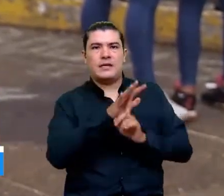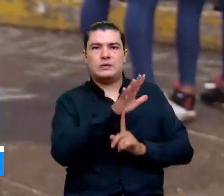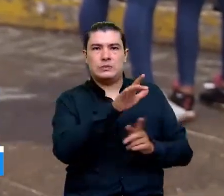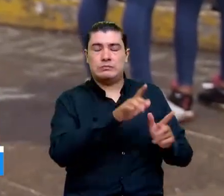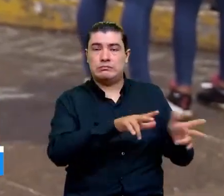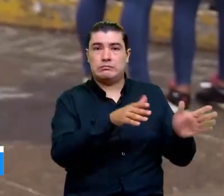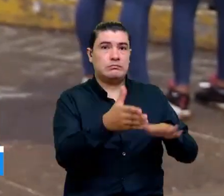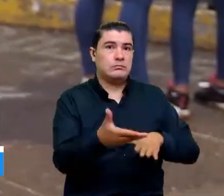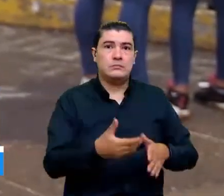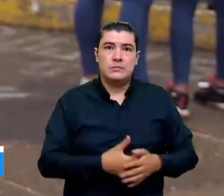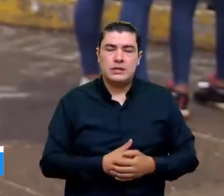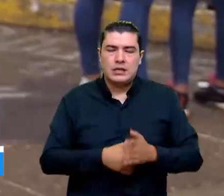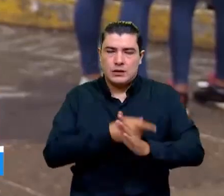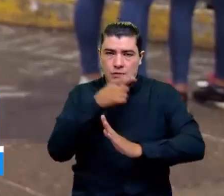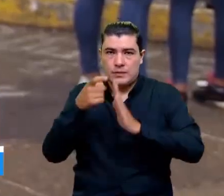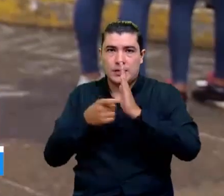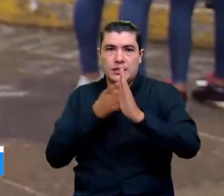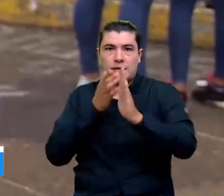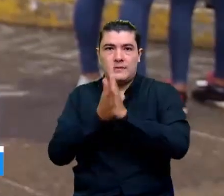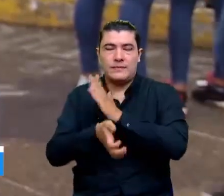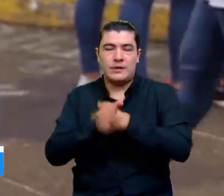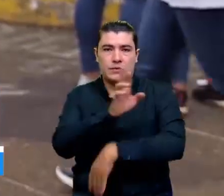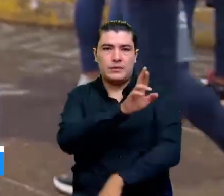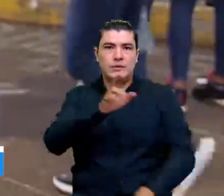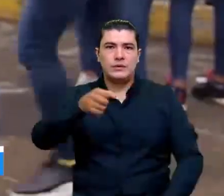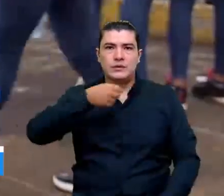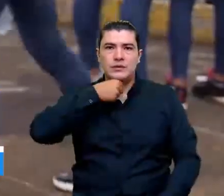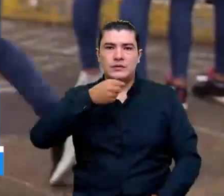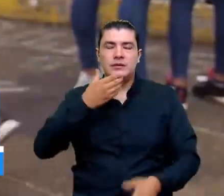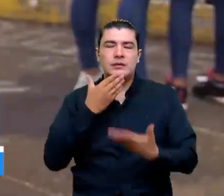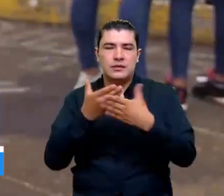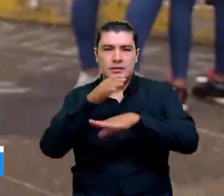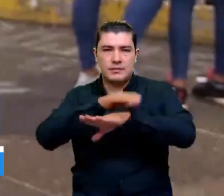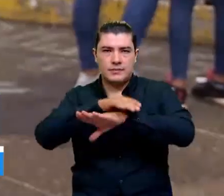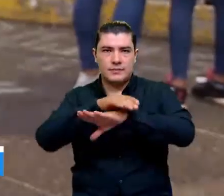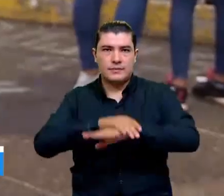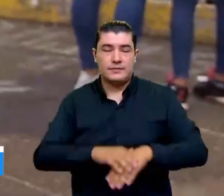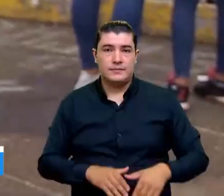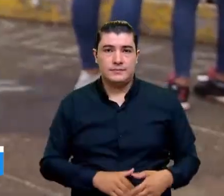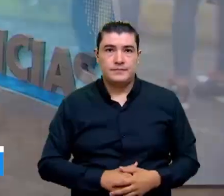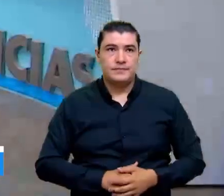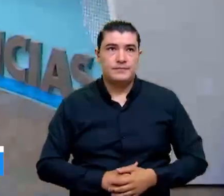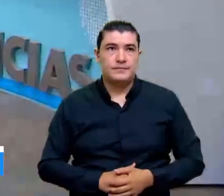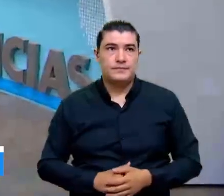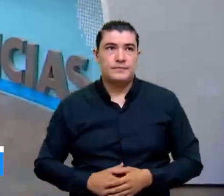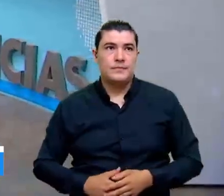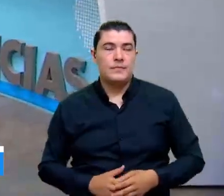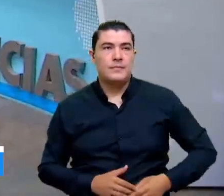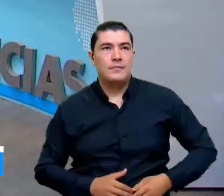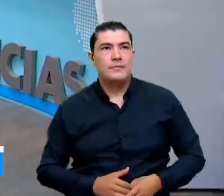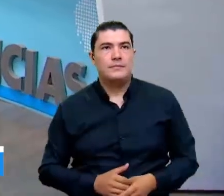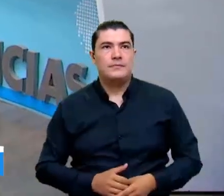tanto del desarrollo de estas y otras informaciones desde Barranca Bermeja. Para Oriente Noticias, Ángela Jaimes, estamos informando.